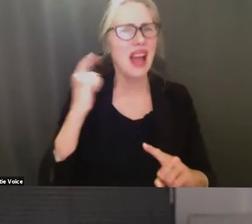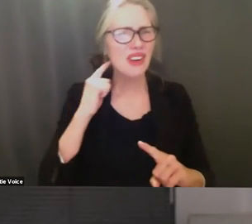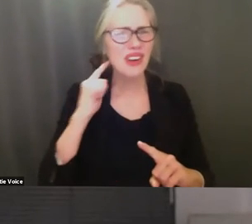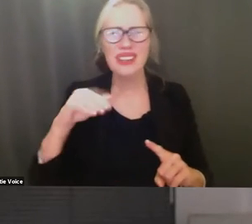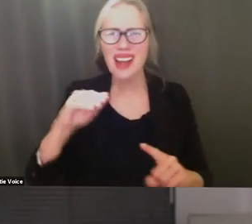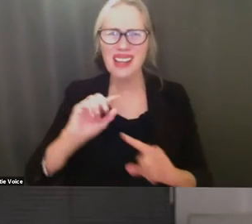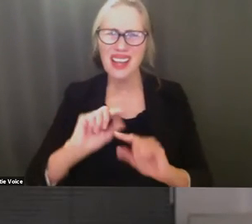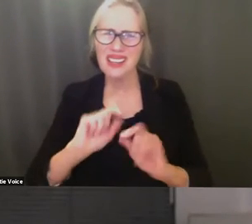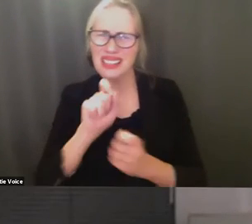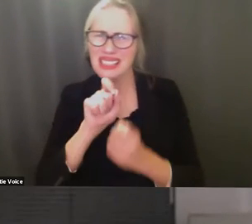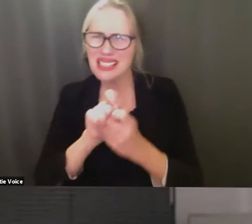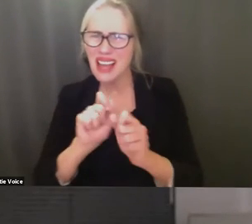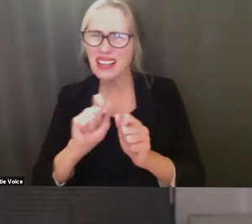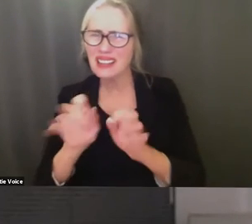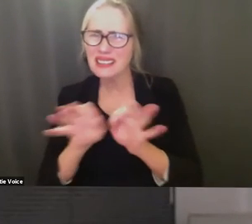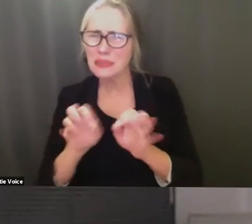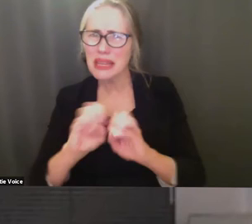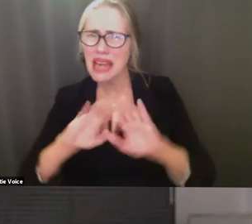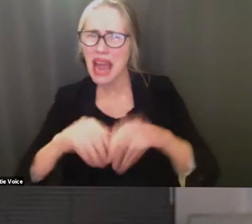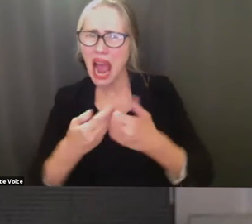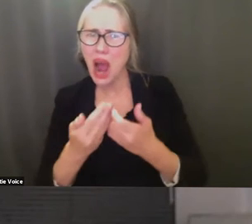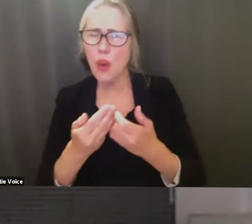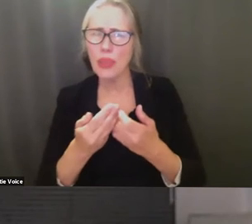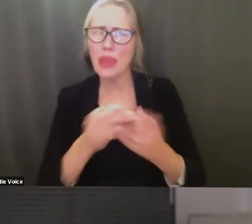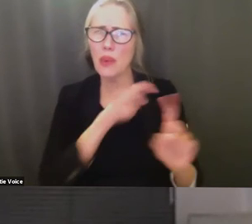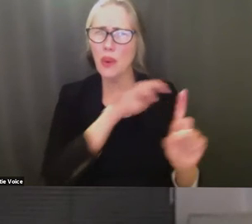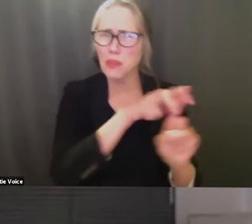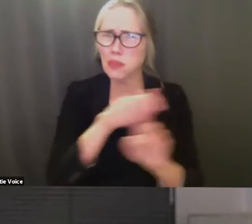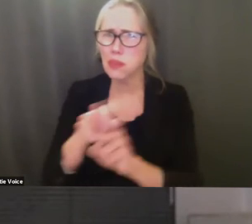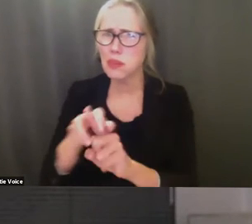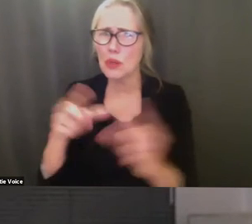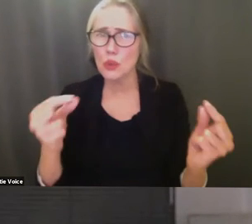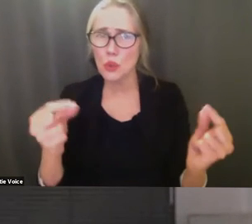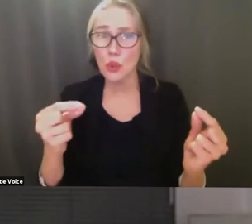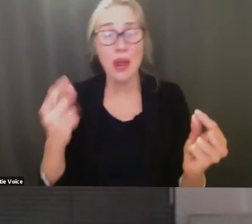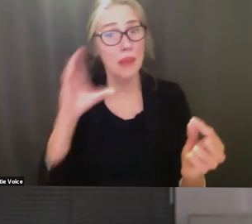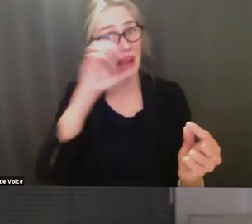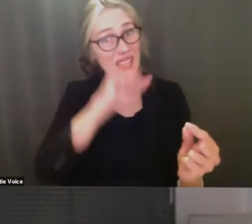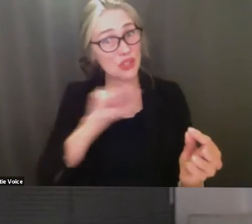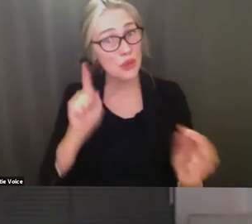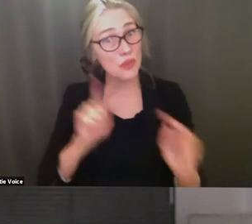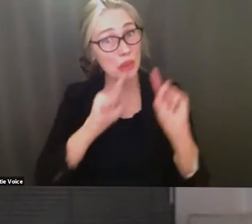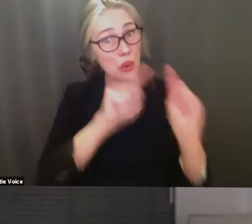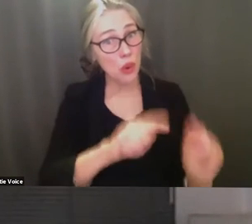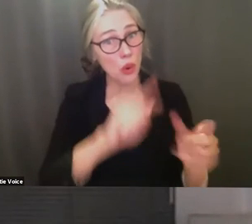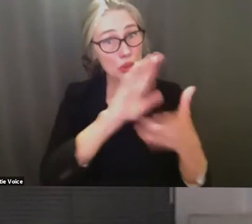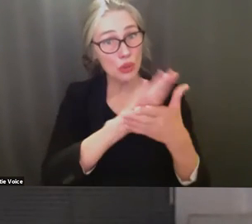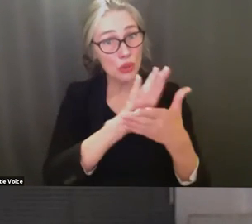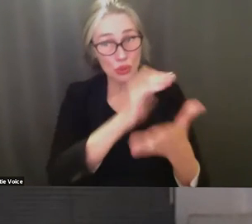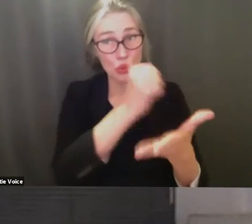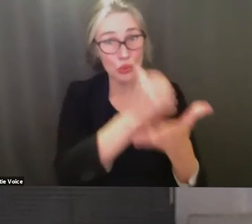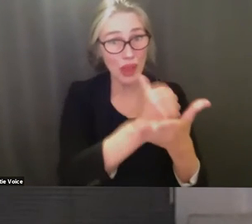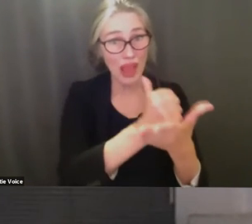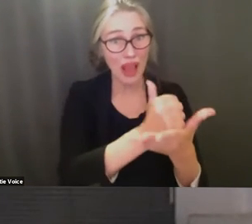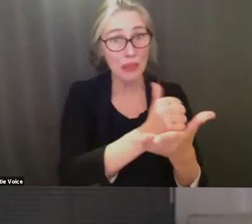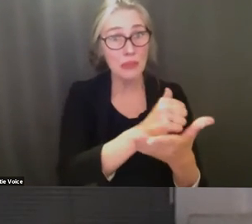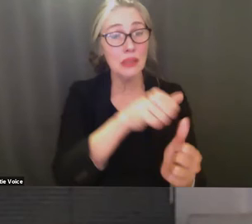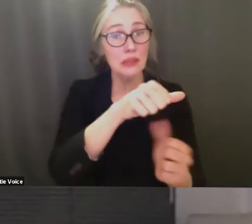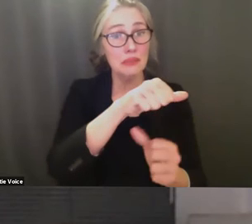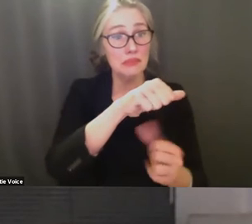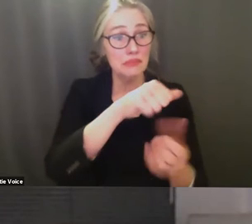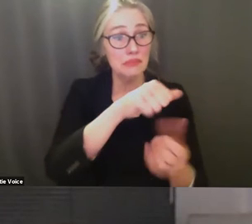escuelas lo hacen, así que esta persona va a estar asumiendo y ayudando a las escuelas. Y esta es una excelente